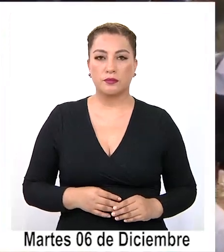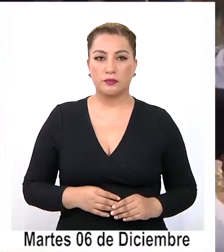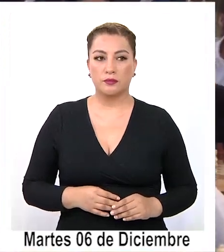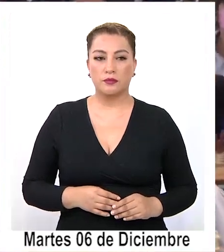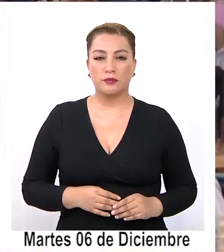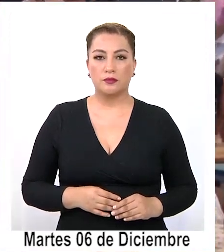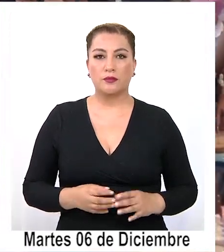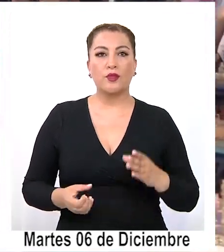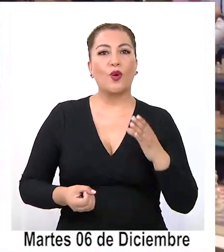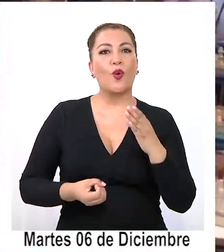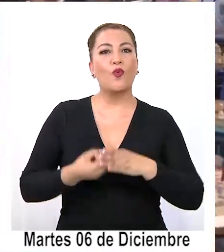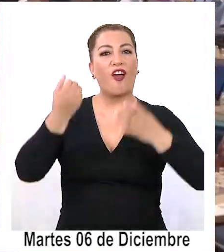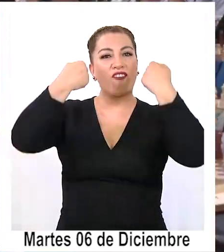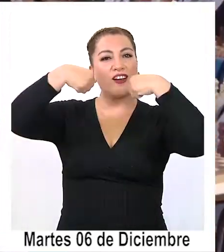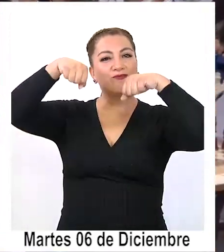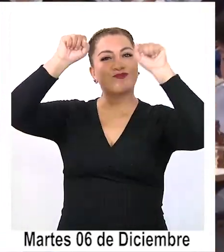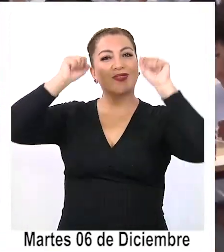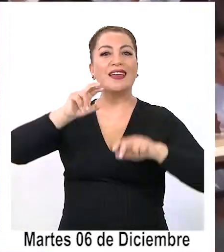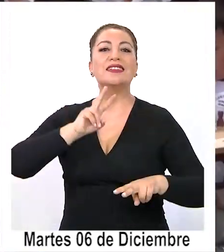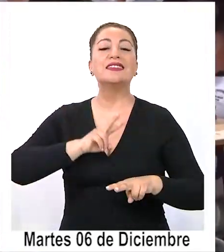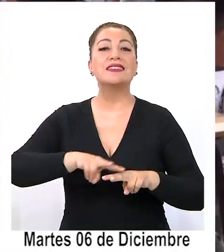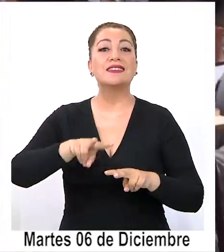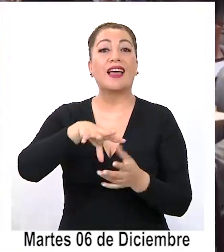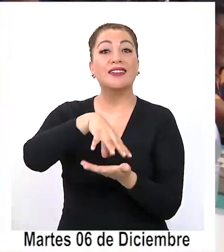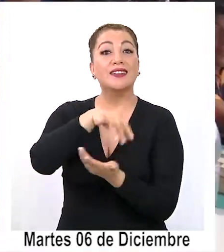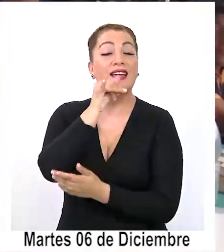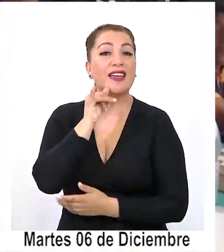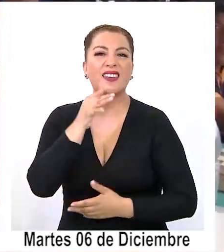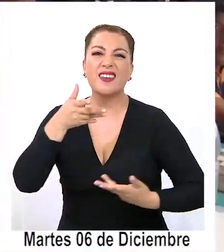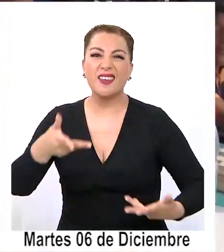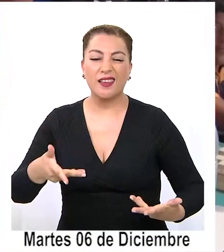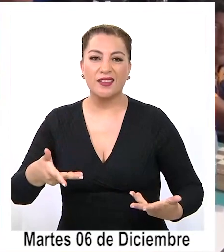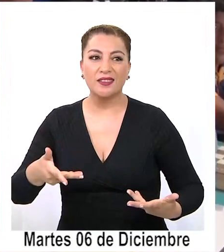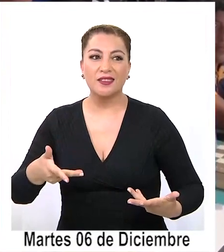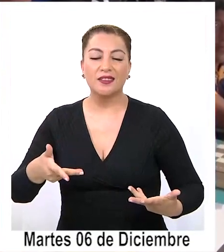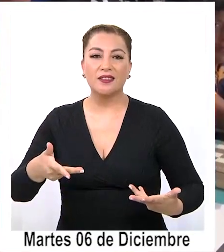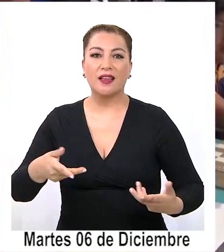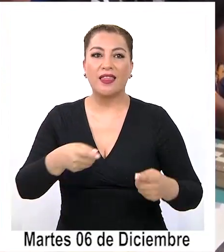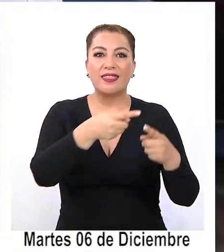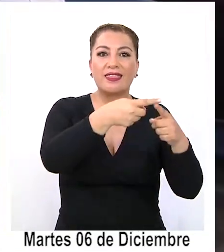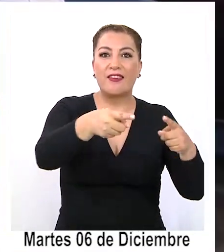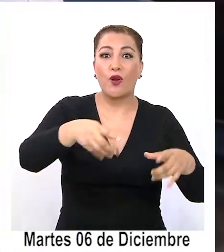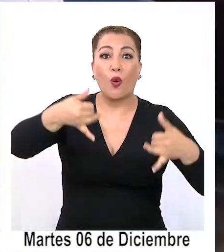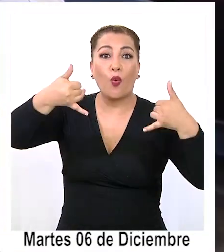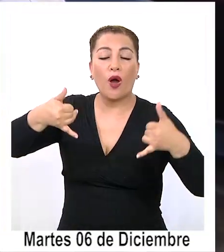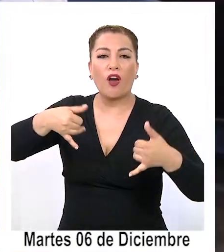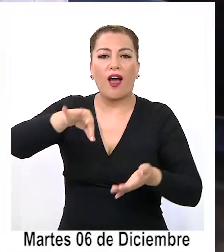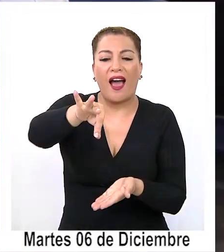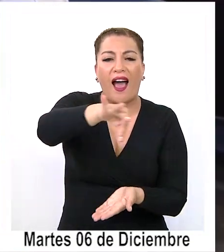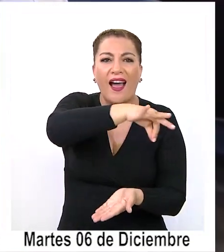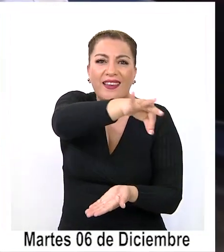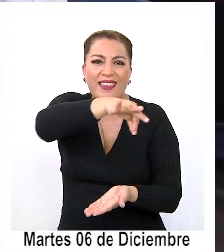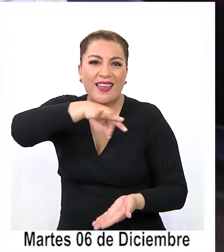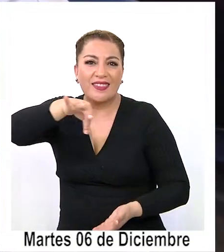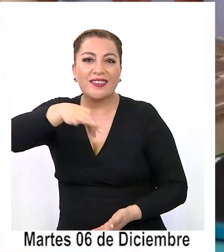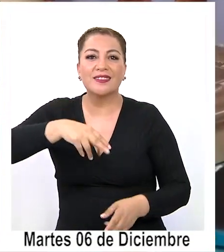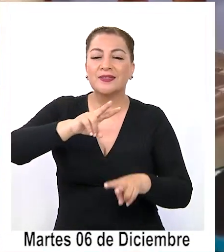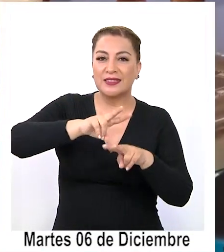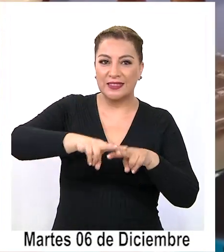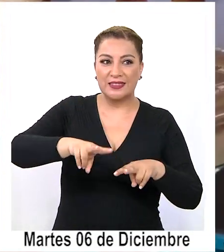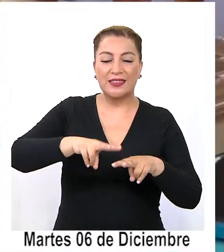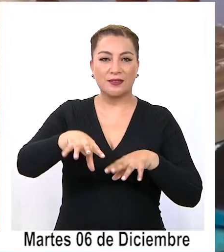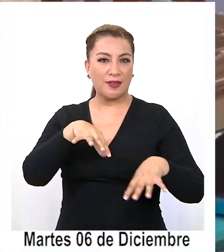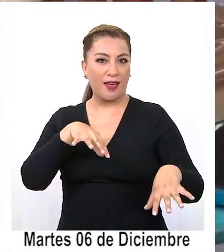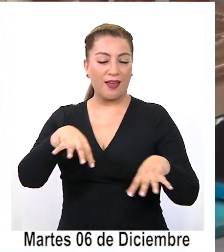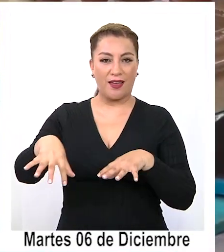Un nuevo récord se estableció en nuestra ciudad, esta vez en una simultánea de ajedrez, la que se realizó en el marco